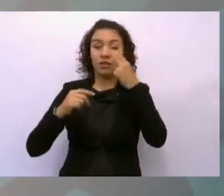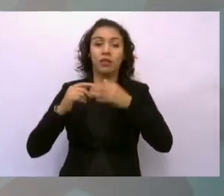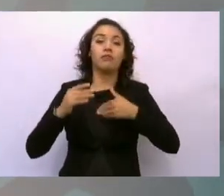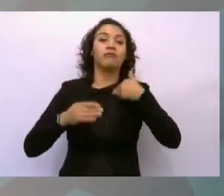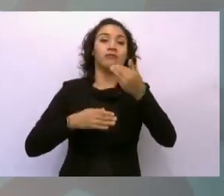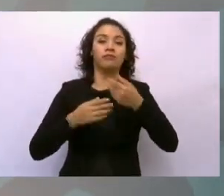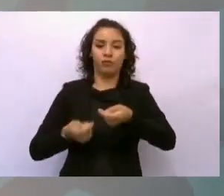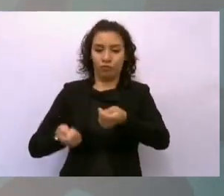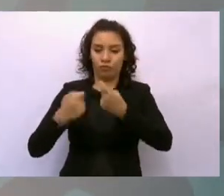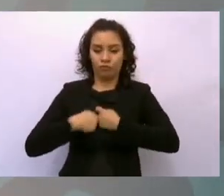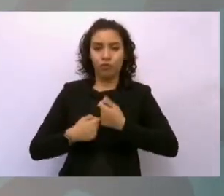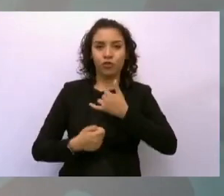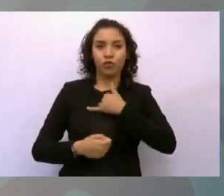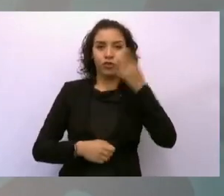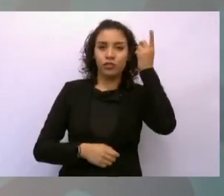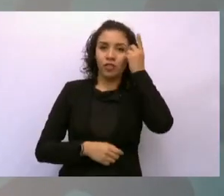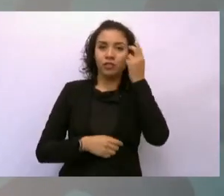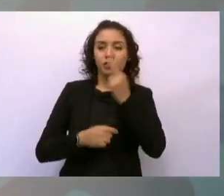me tocó